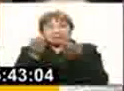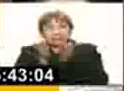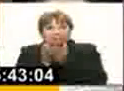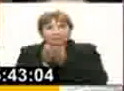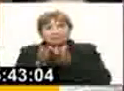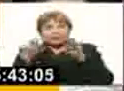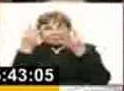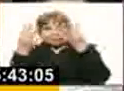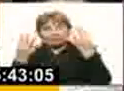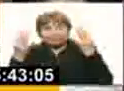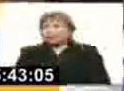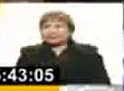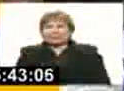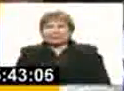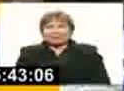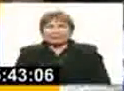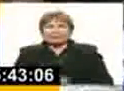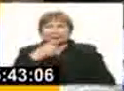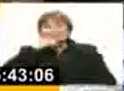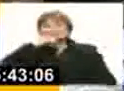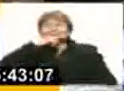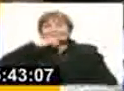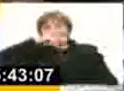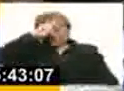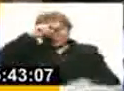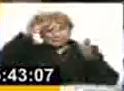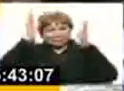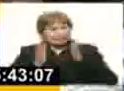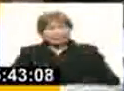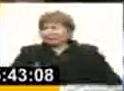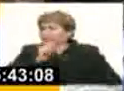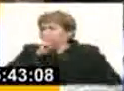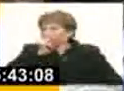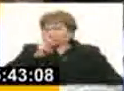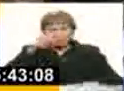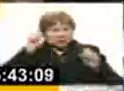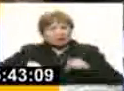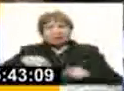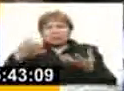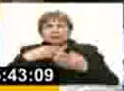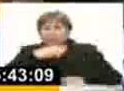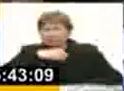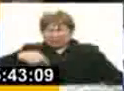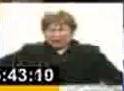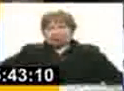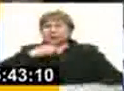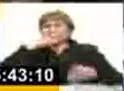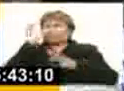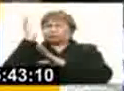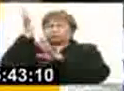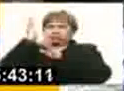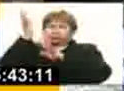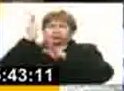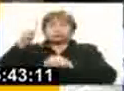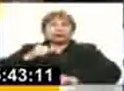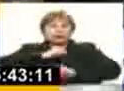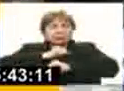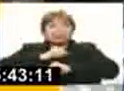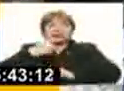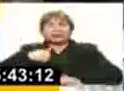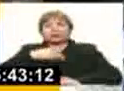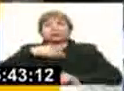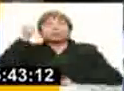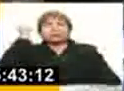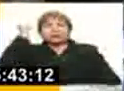para felicidades morales la mujer peruana no se merece un premier que discursea sobre la defensa de